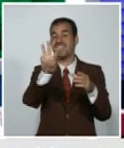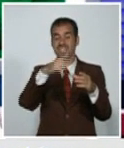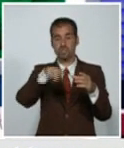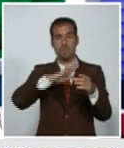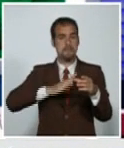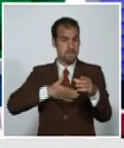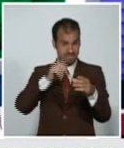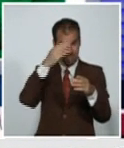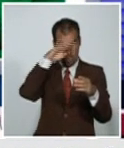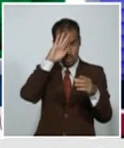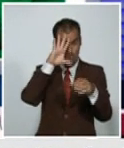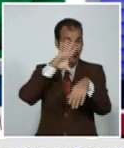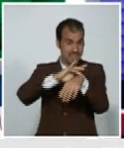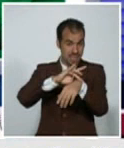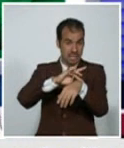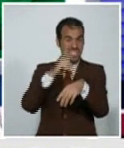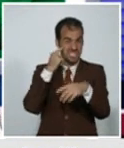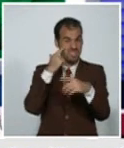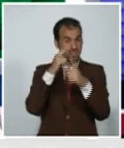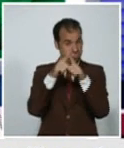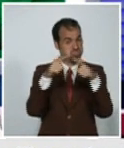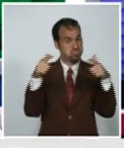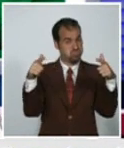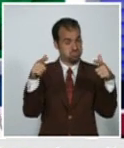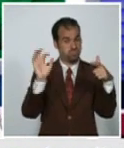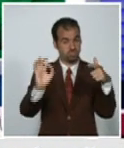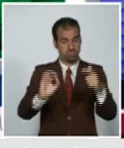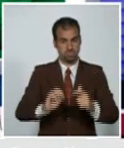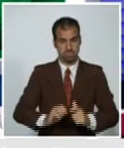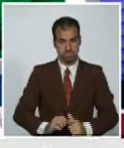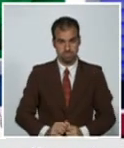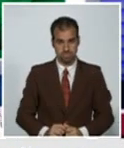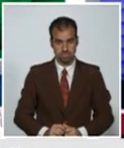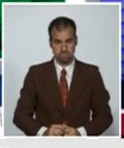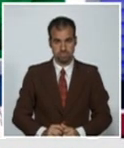tenido en los últimos 15 días en Cuba, 913.